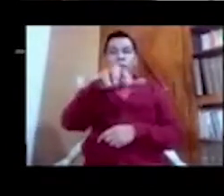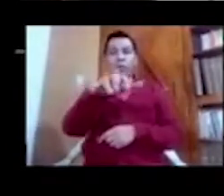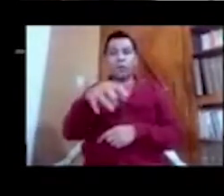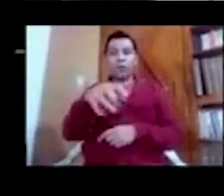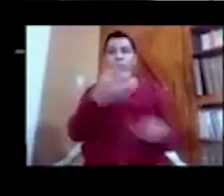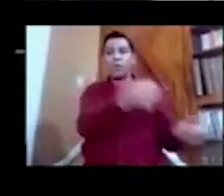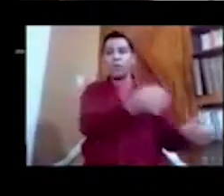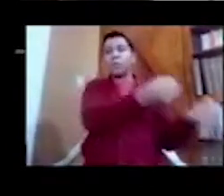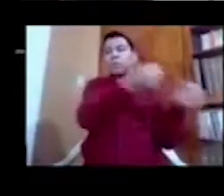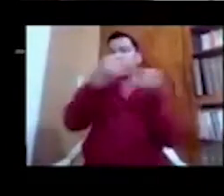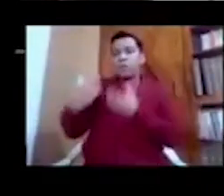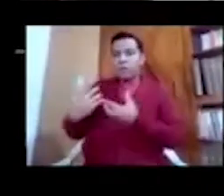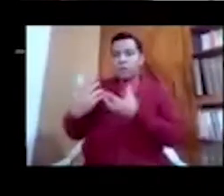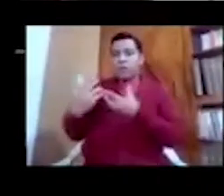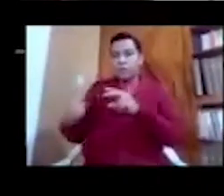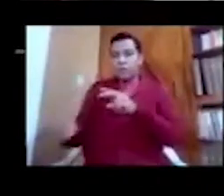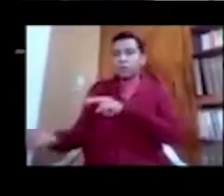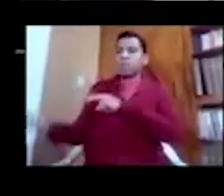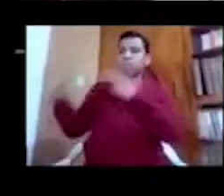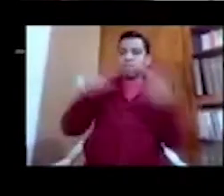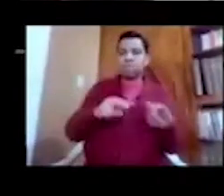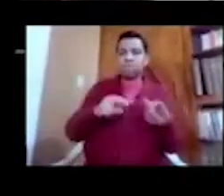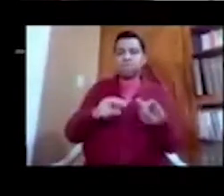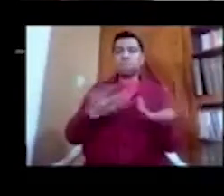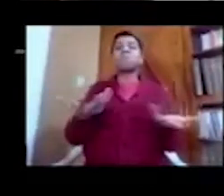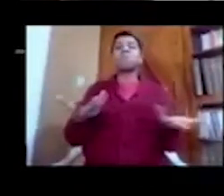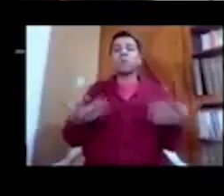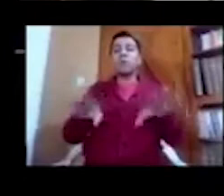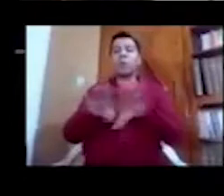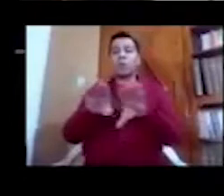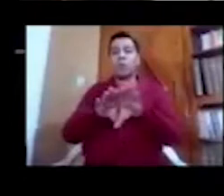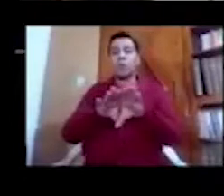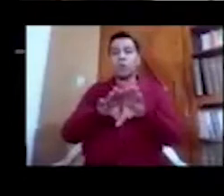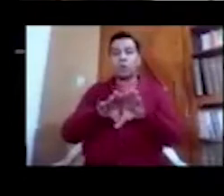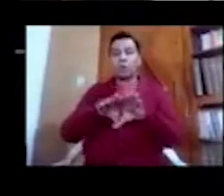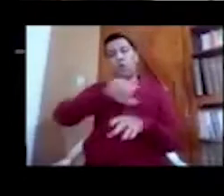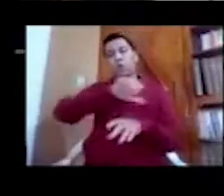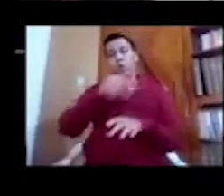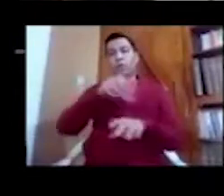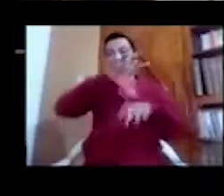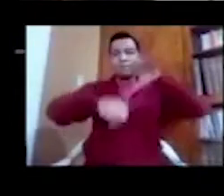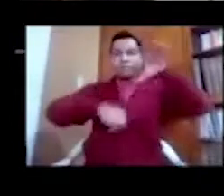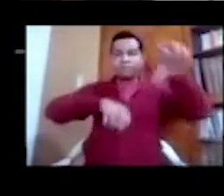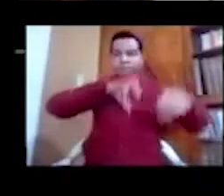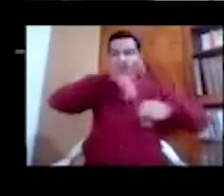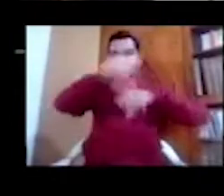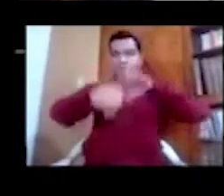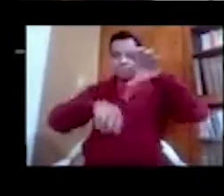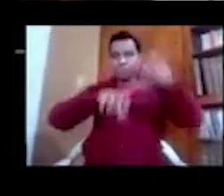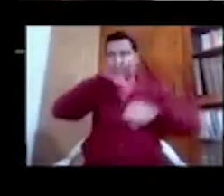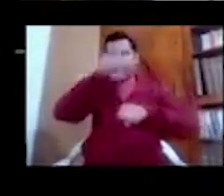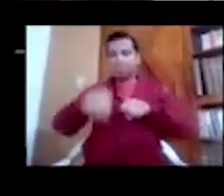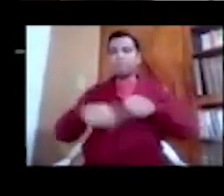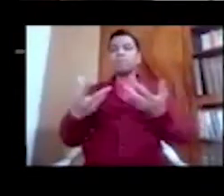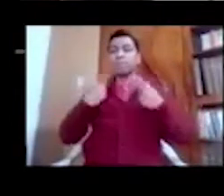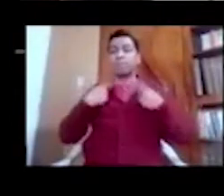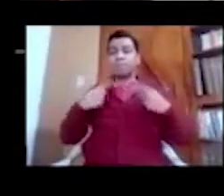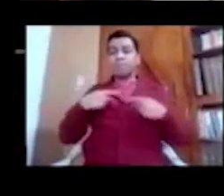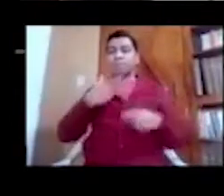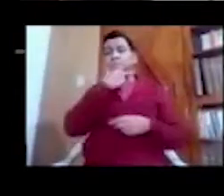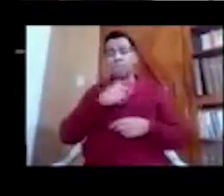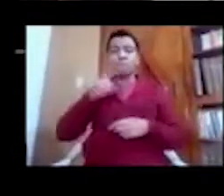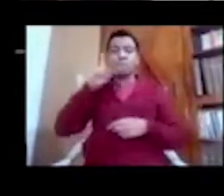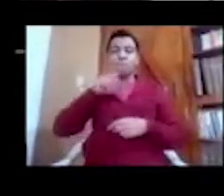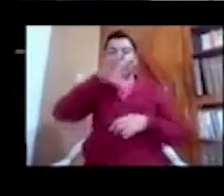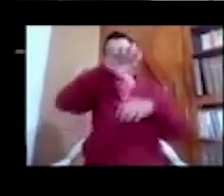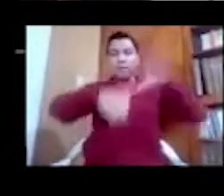Y, por supuesto, el otro gran objetivo era el tema de los cautivos, lograr cautivos para la perpetuación de los